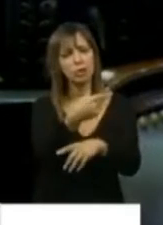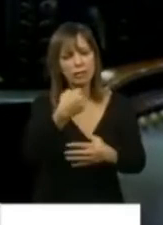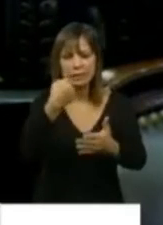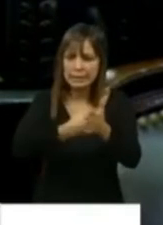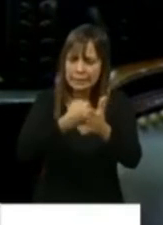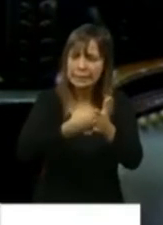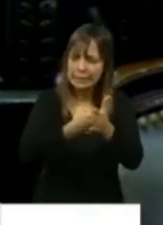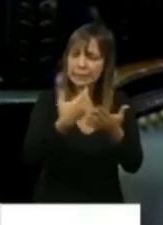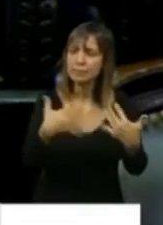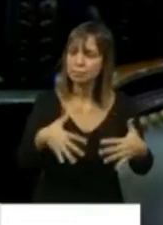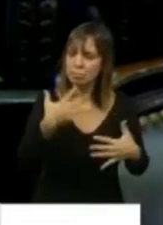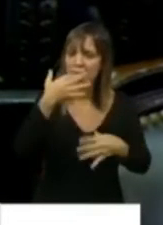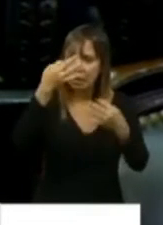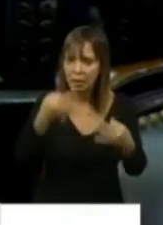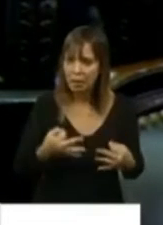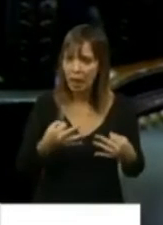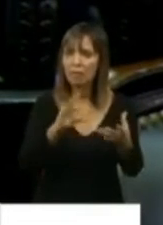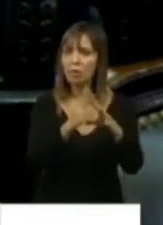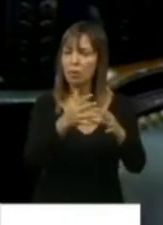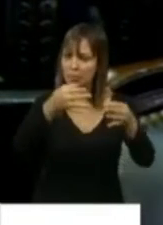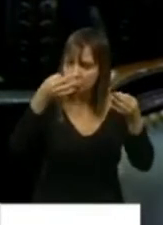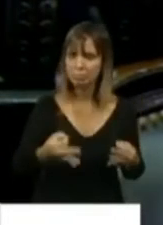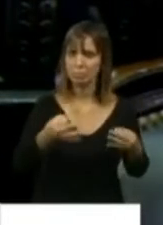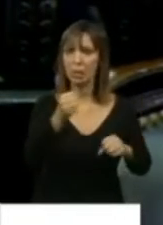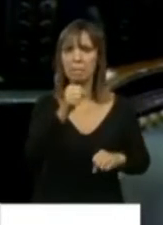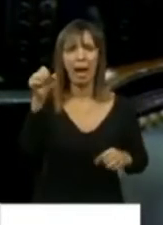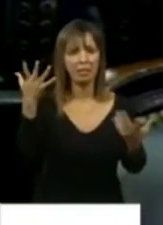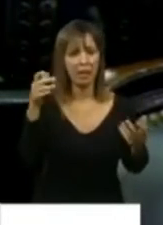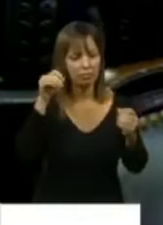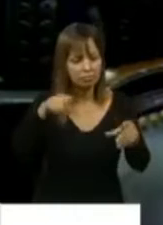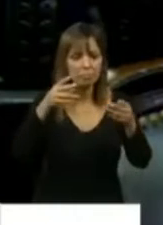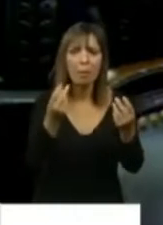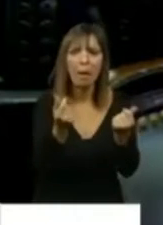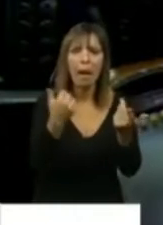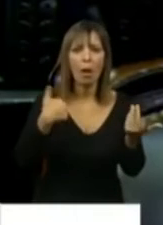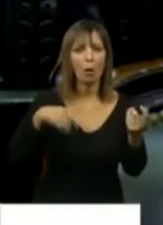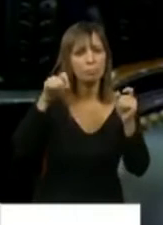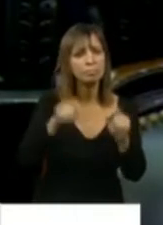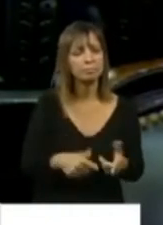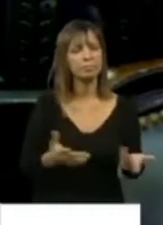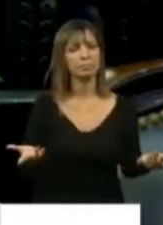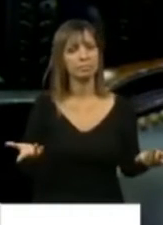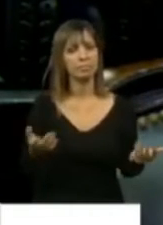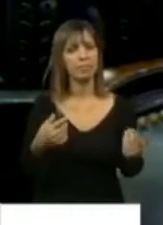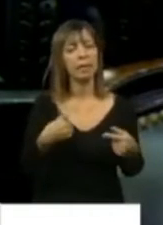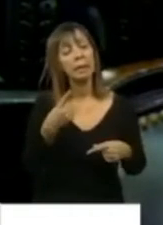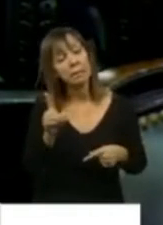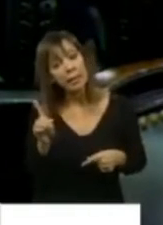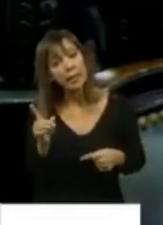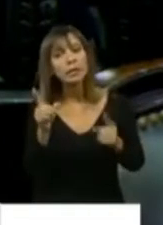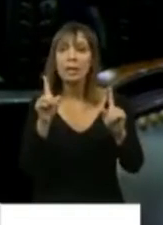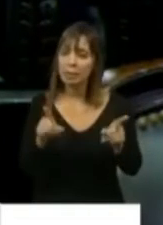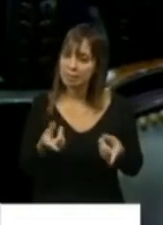una verdadera patria da pero tengo la necesidad también de hacer propia